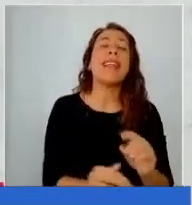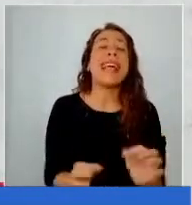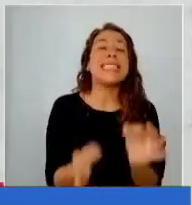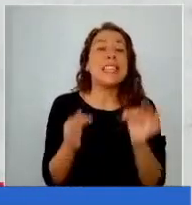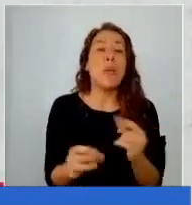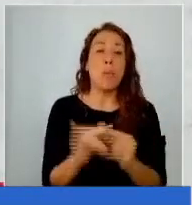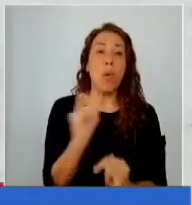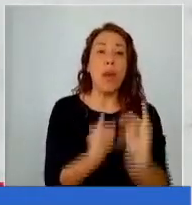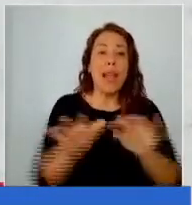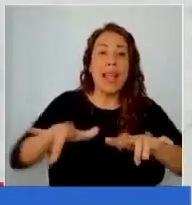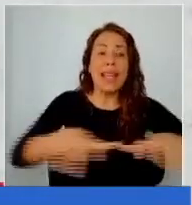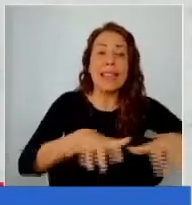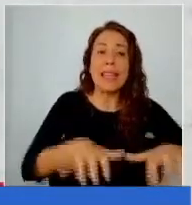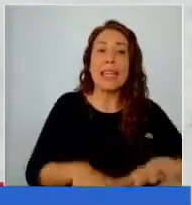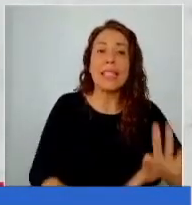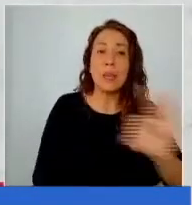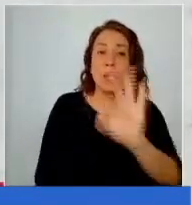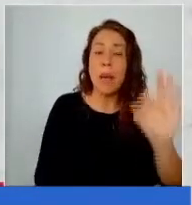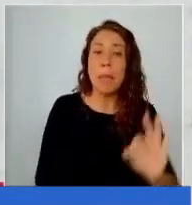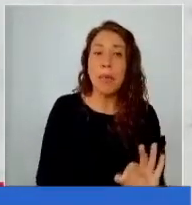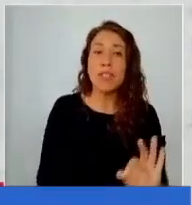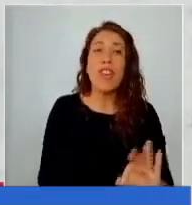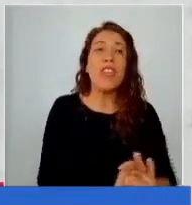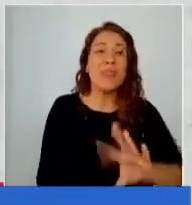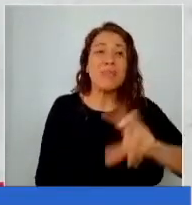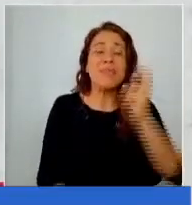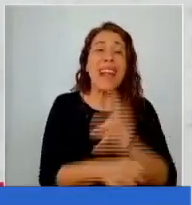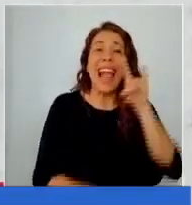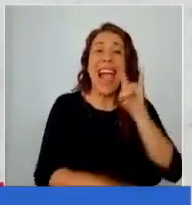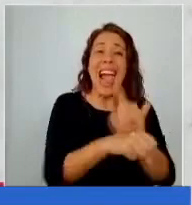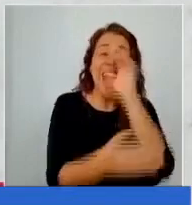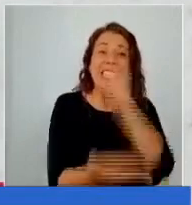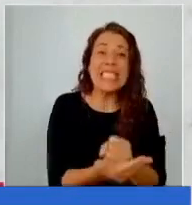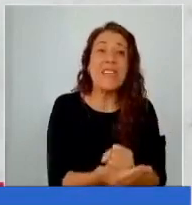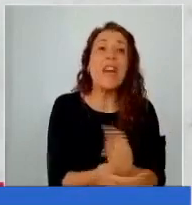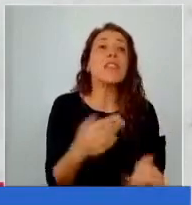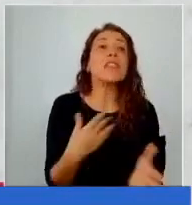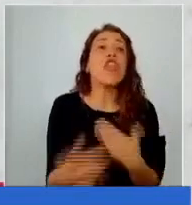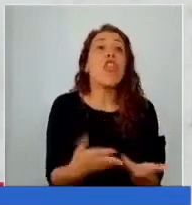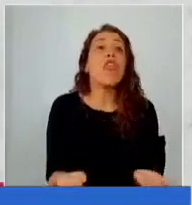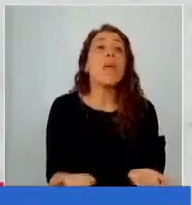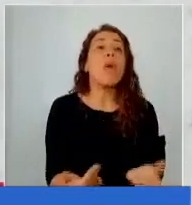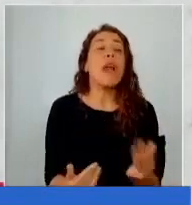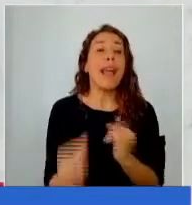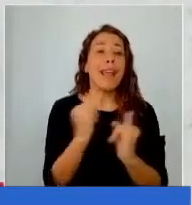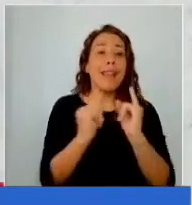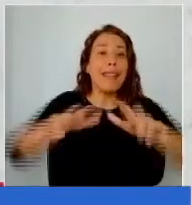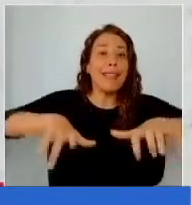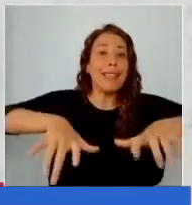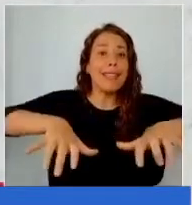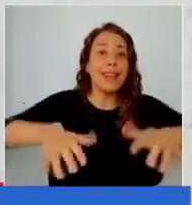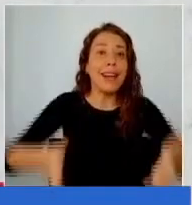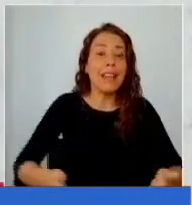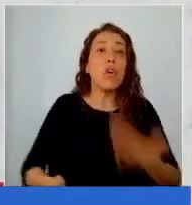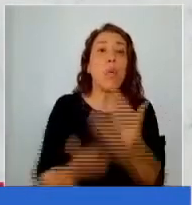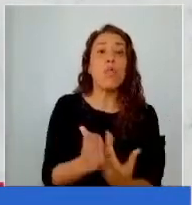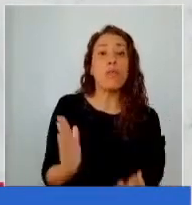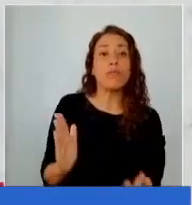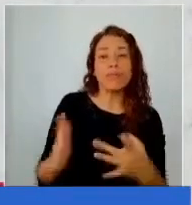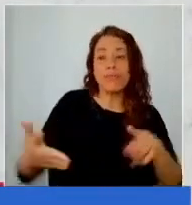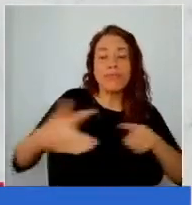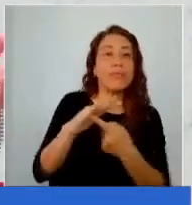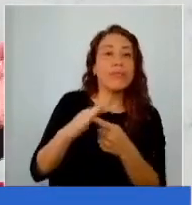el 50% de los delitos de estafa se cometen hoy día por la vía la ciber por la vía de la vulneración de la ciberseguridad